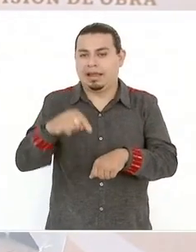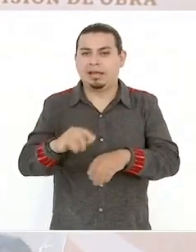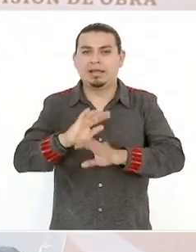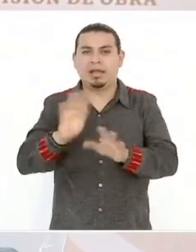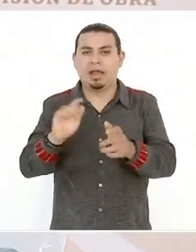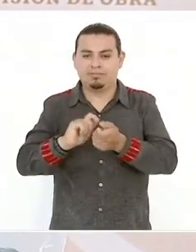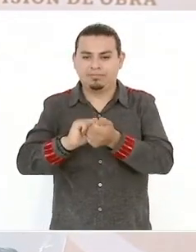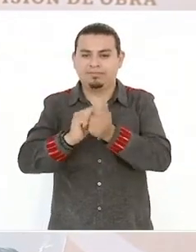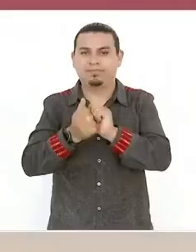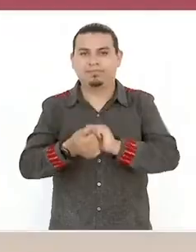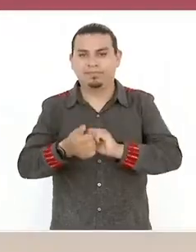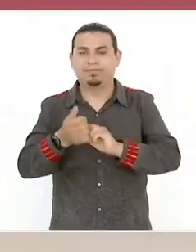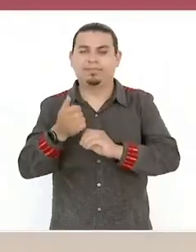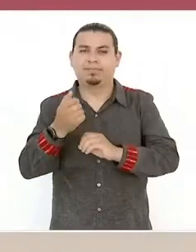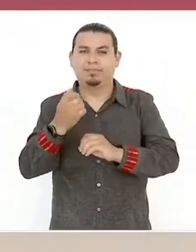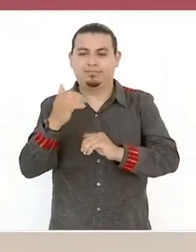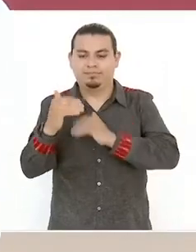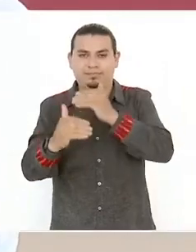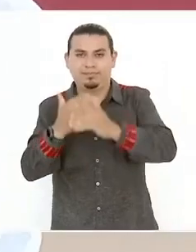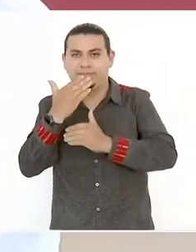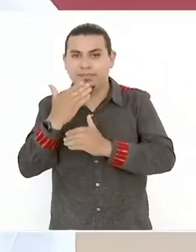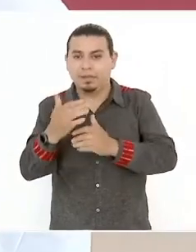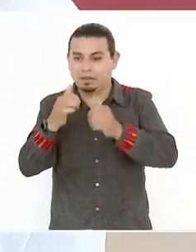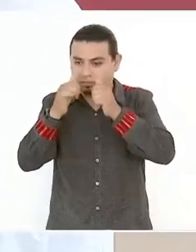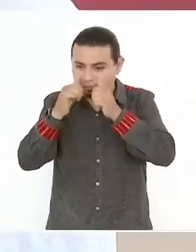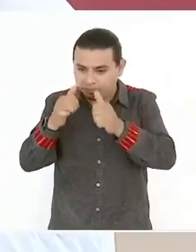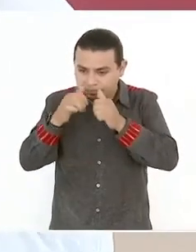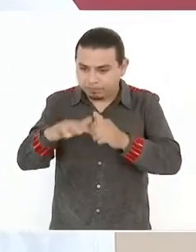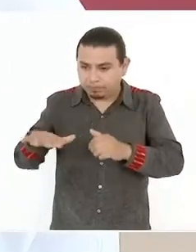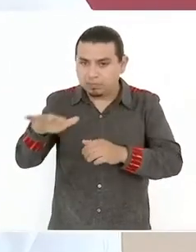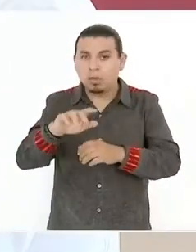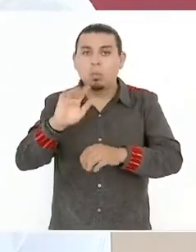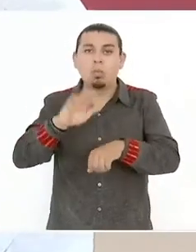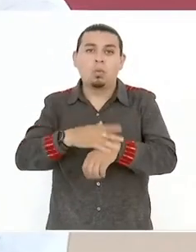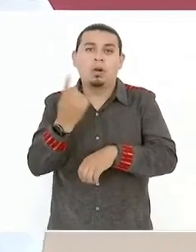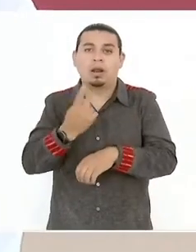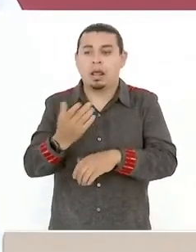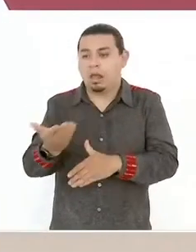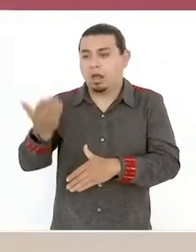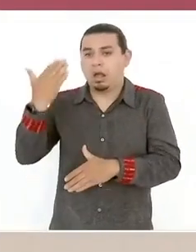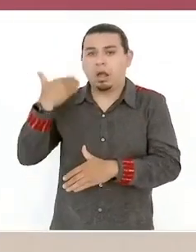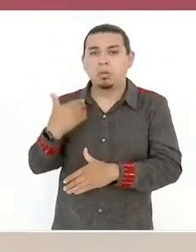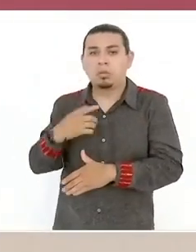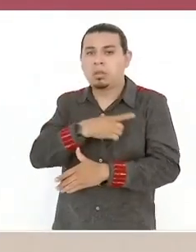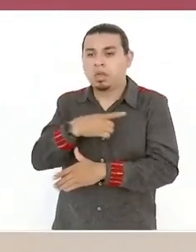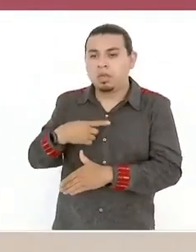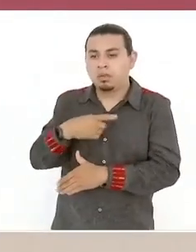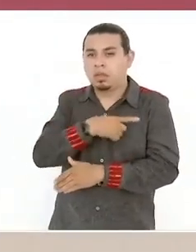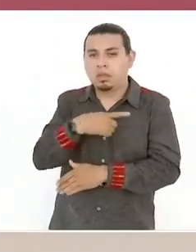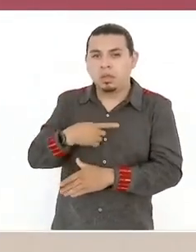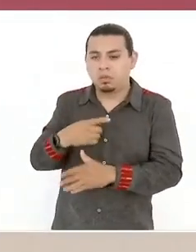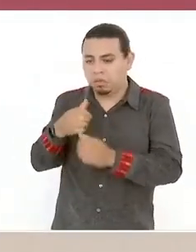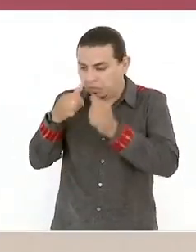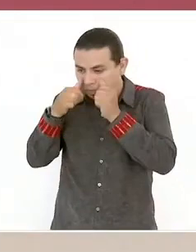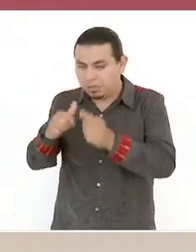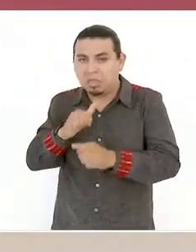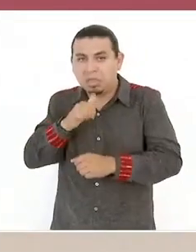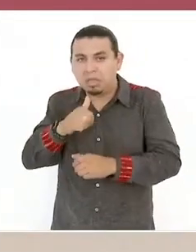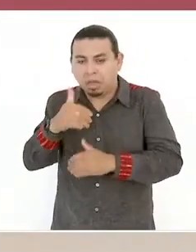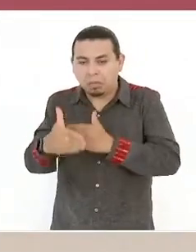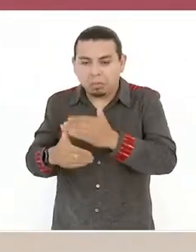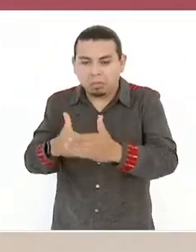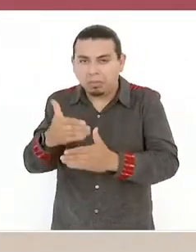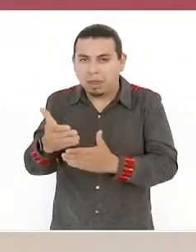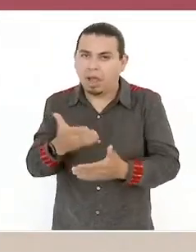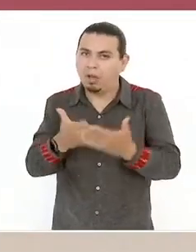que necesitaba y atender una deuda histórica que teníamos con